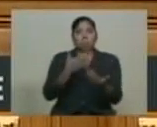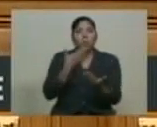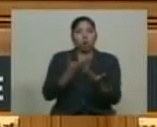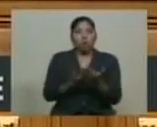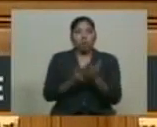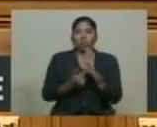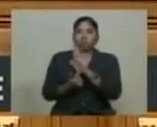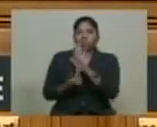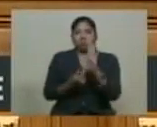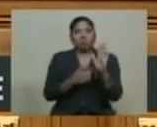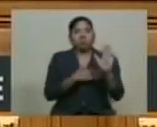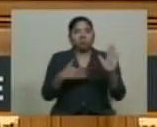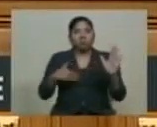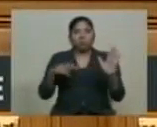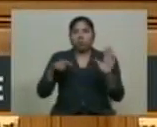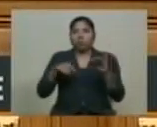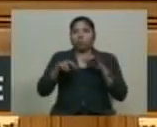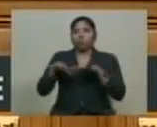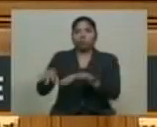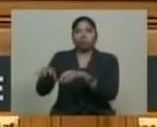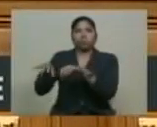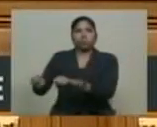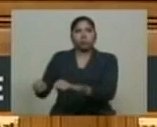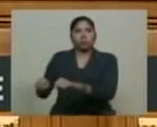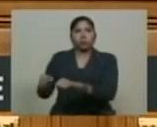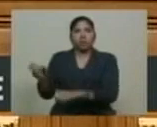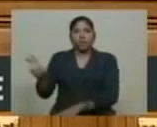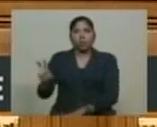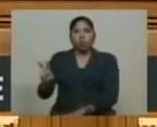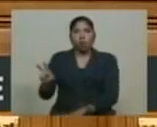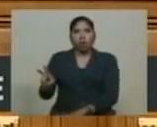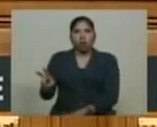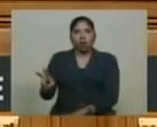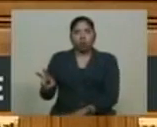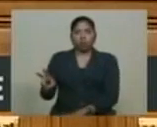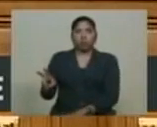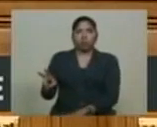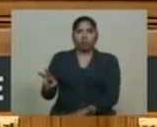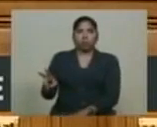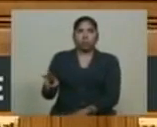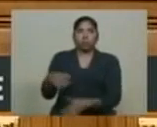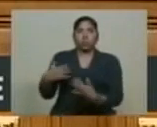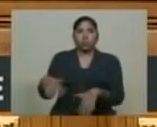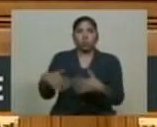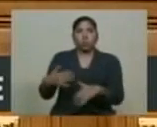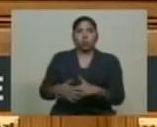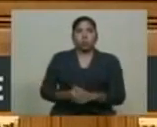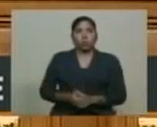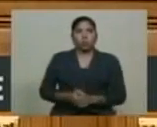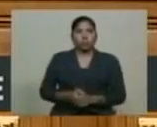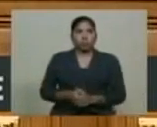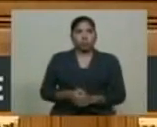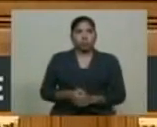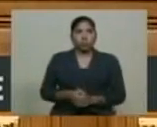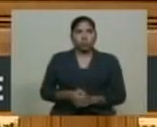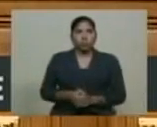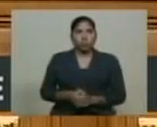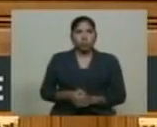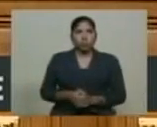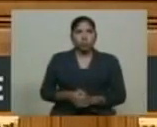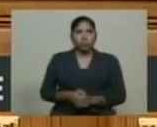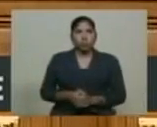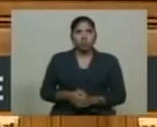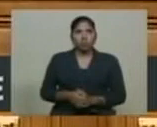de la República Bolivariana de Venezuela. La revelación se hace cuando se da el curioso